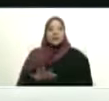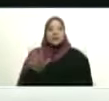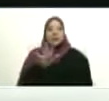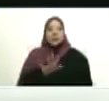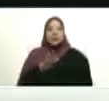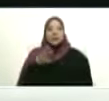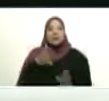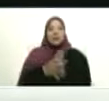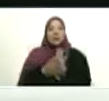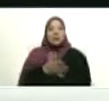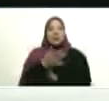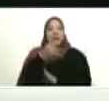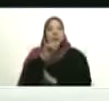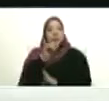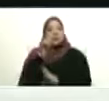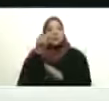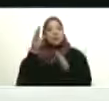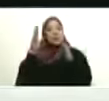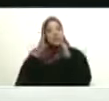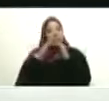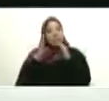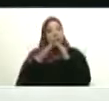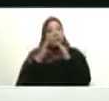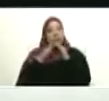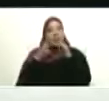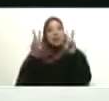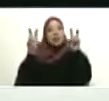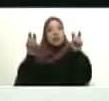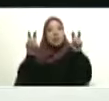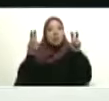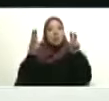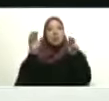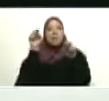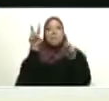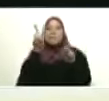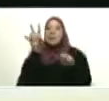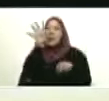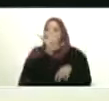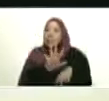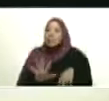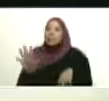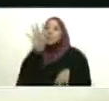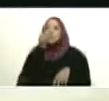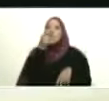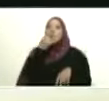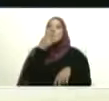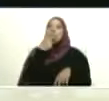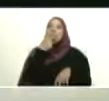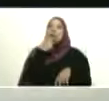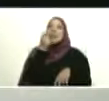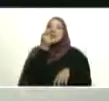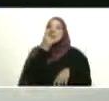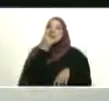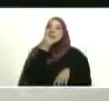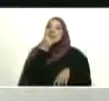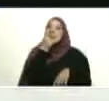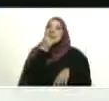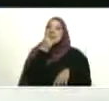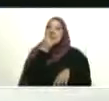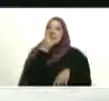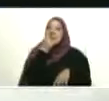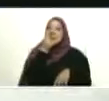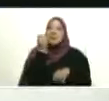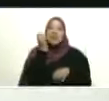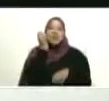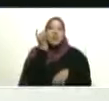marco y tener en tu casa el nuevo mapa bello de Venezuela, verde, verde, verde, brillante, con el